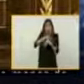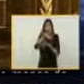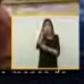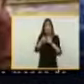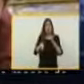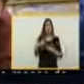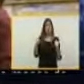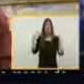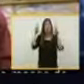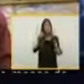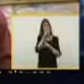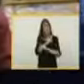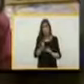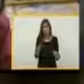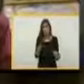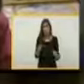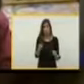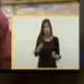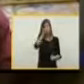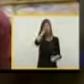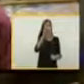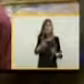entonces, es difícil. Sí, lo dijo el día